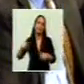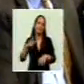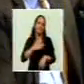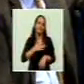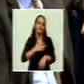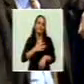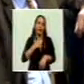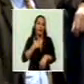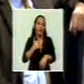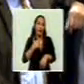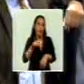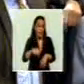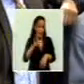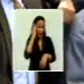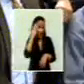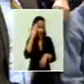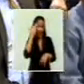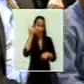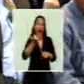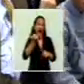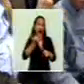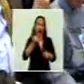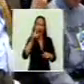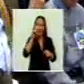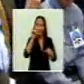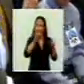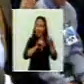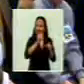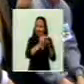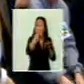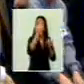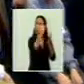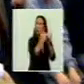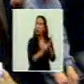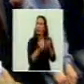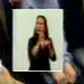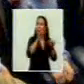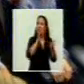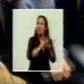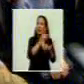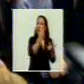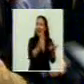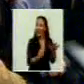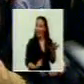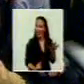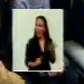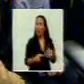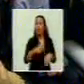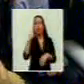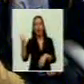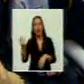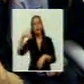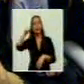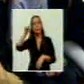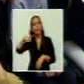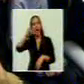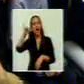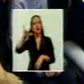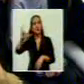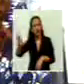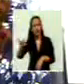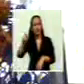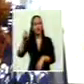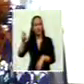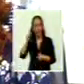página de Facebook, ahí están todos los antecedentes de ellos. La doctora Silvia Manso, también de la